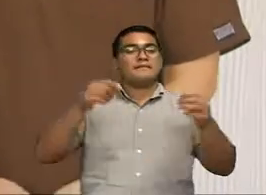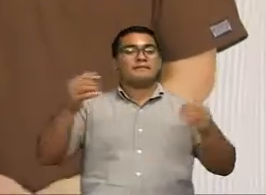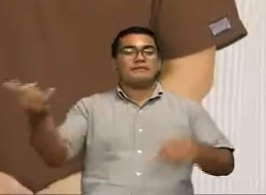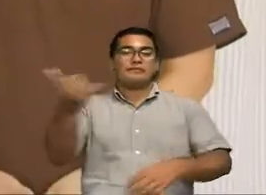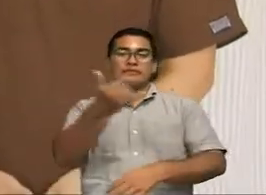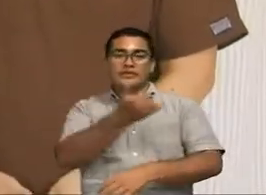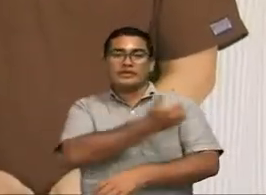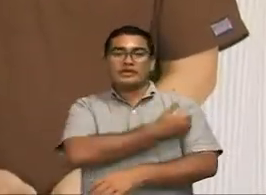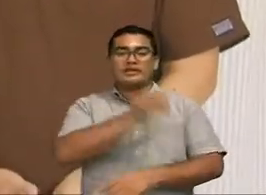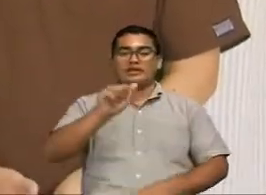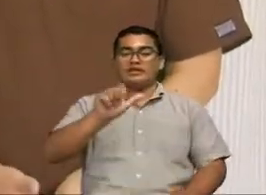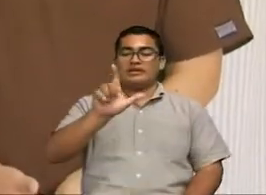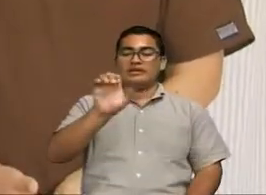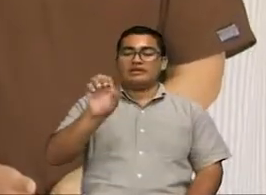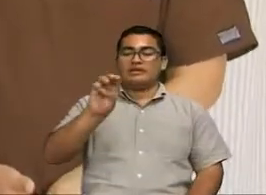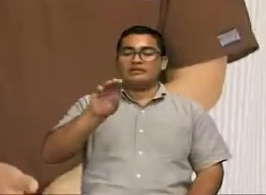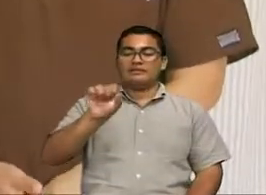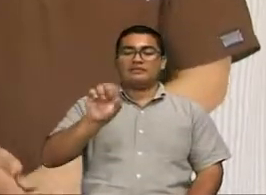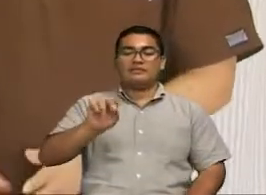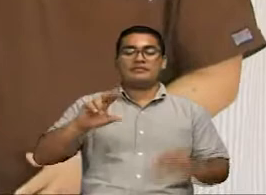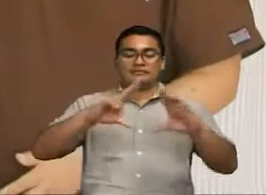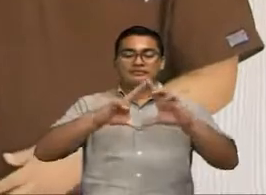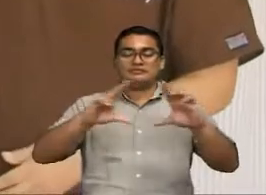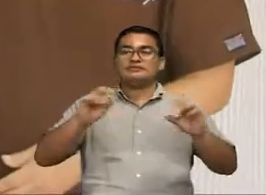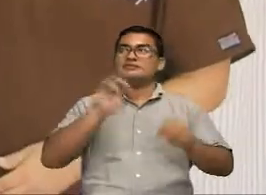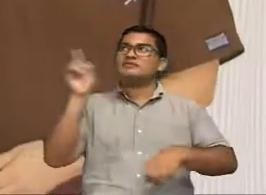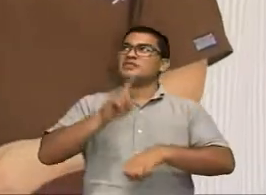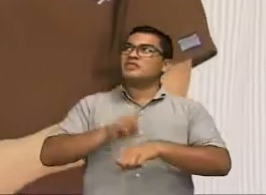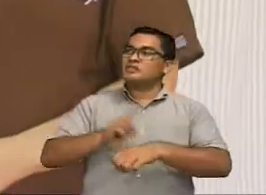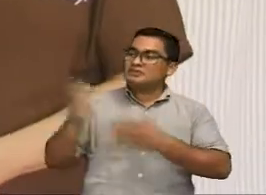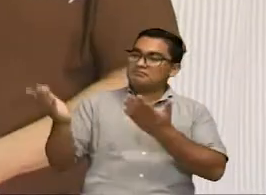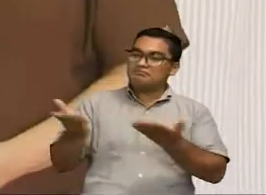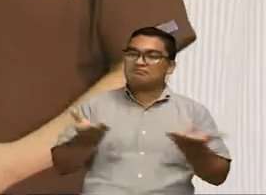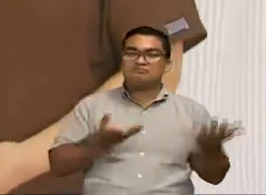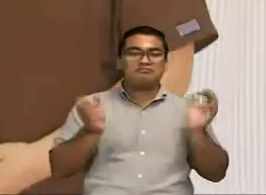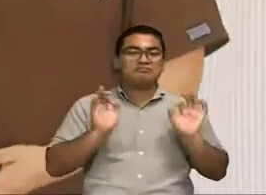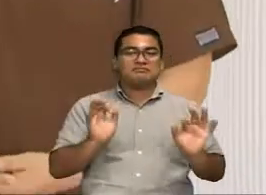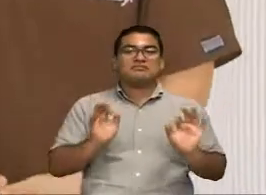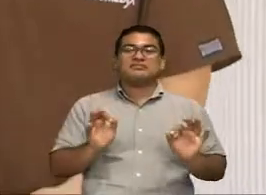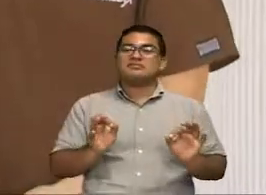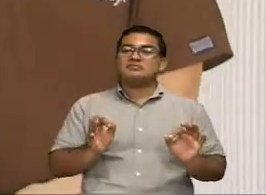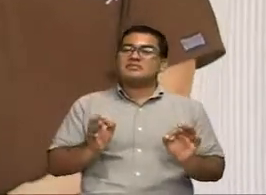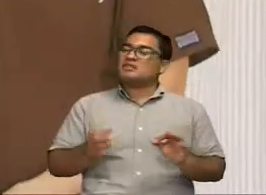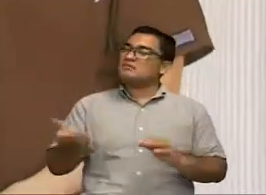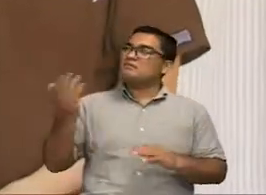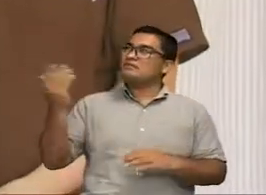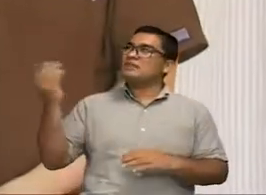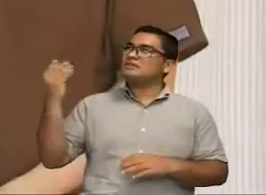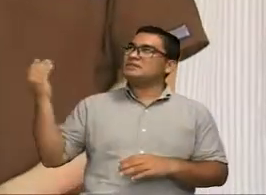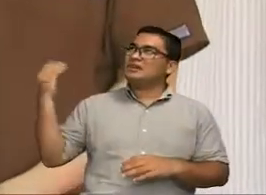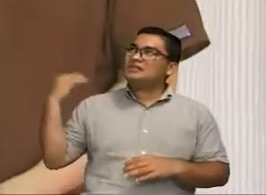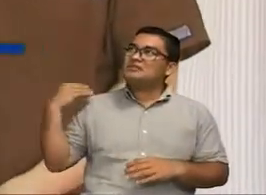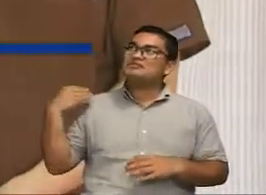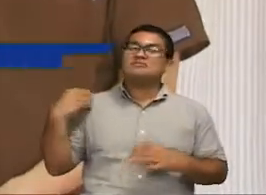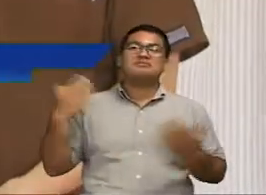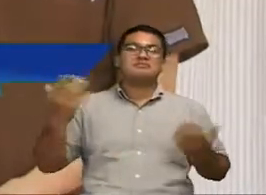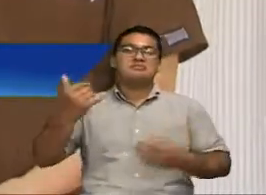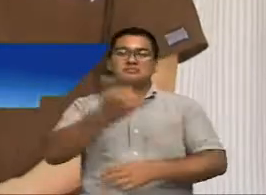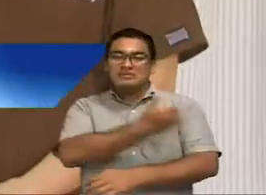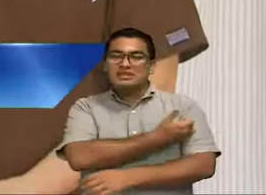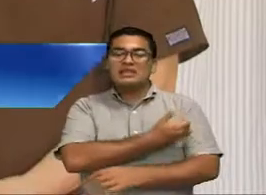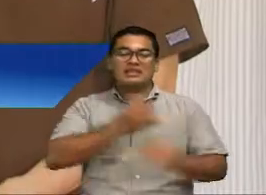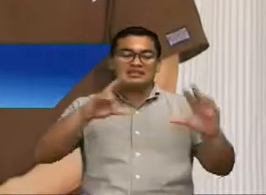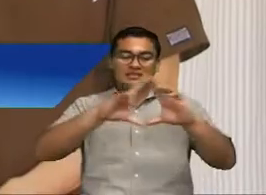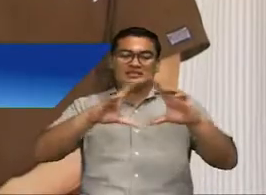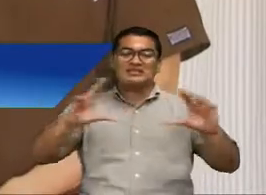salud de Nicaragua. Doctora, bienvenida, mucho gusto, es un placer tenerla. ¿Desde cuándo el Hospital Alemán Nicaragüense